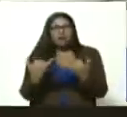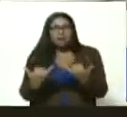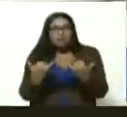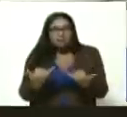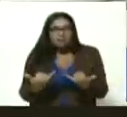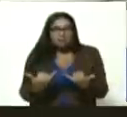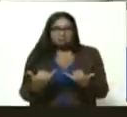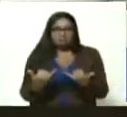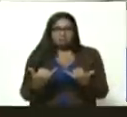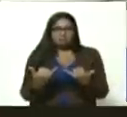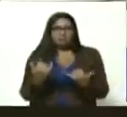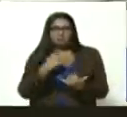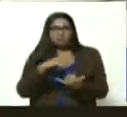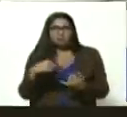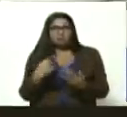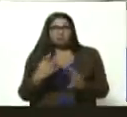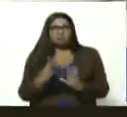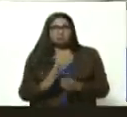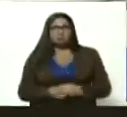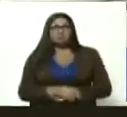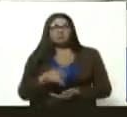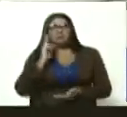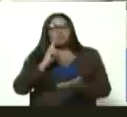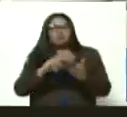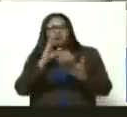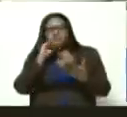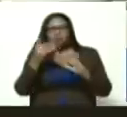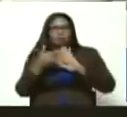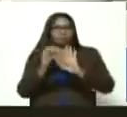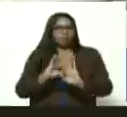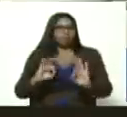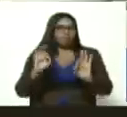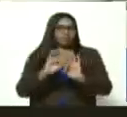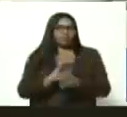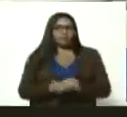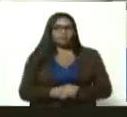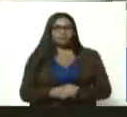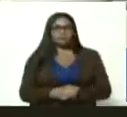del partido yo creo que en vez de eso no tiene ningún efecto